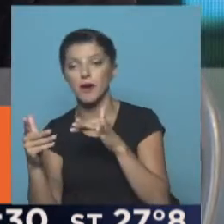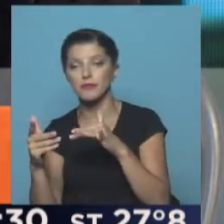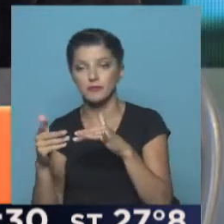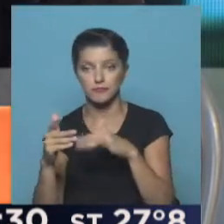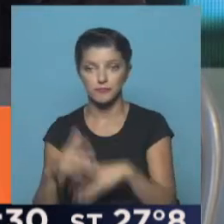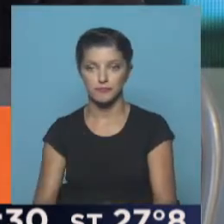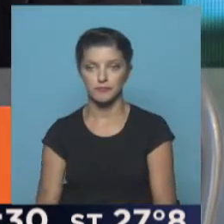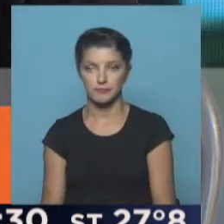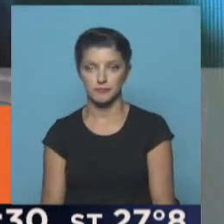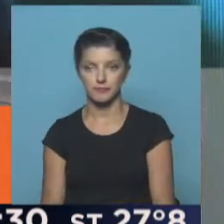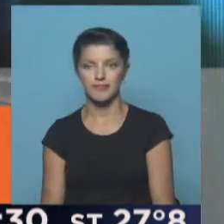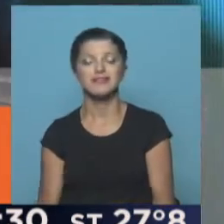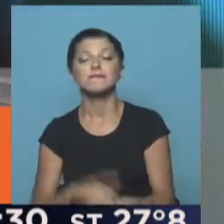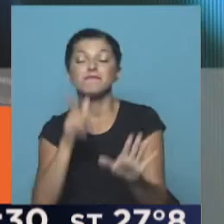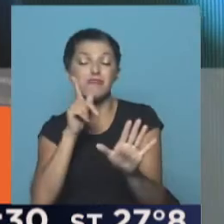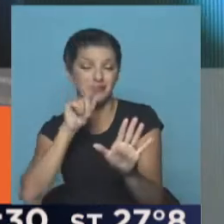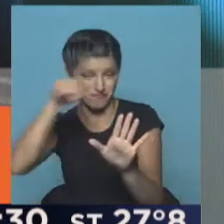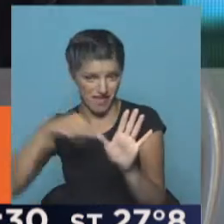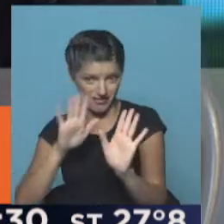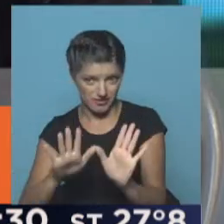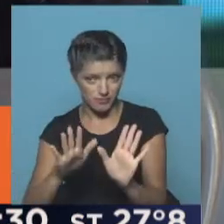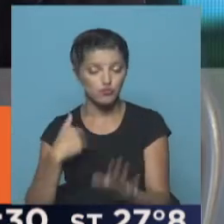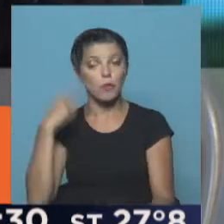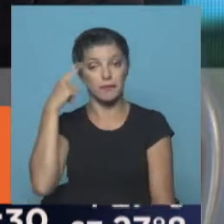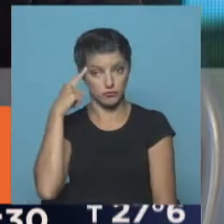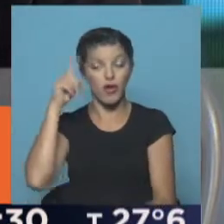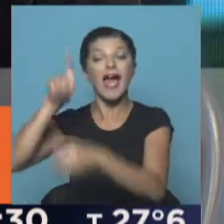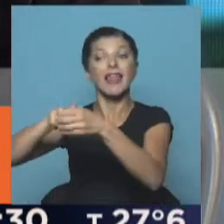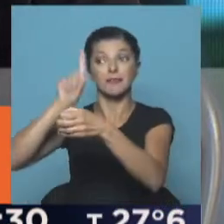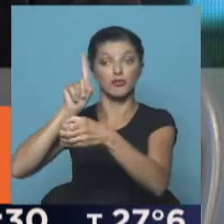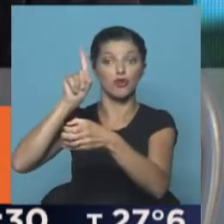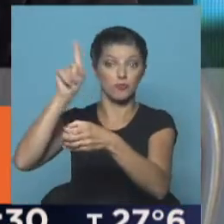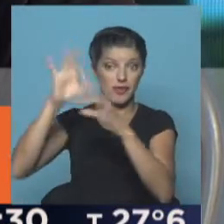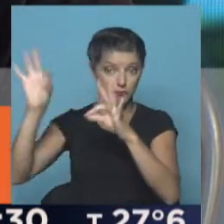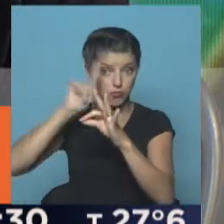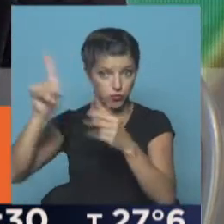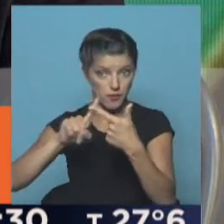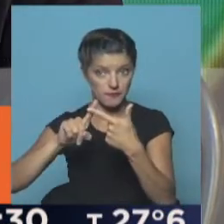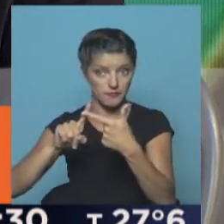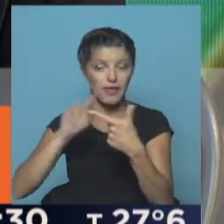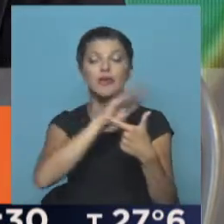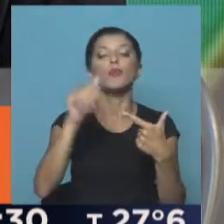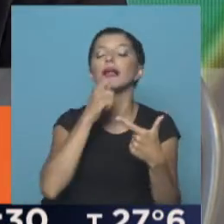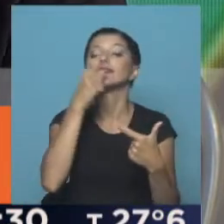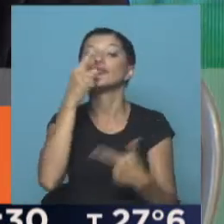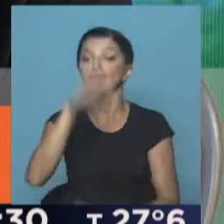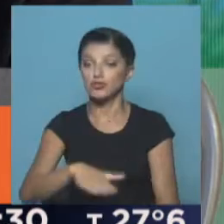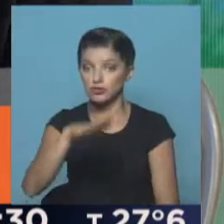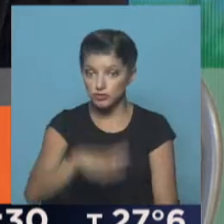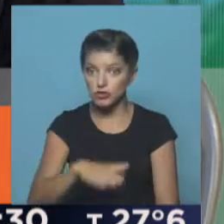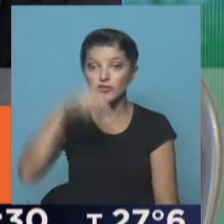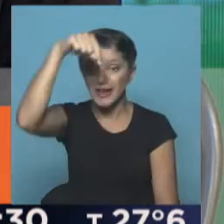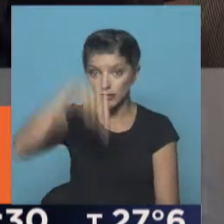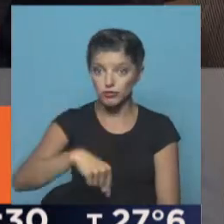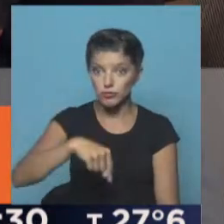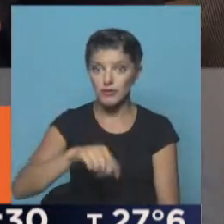cosméticas, es producto de eso. Yo veo la misma lógica en el Brexit, la misma lógica cuando te enterás que un chico del sur de Londres se unió